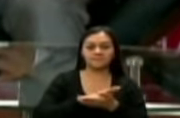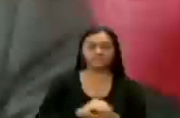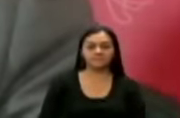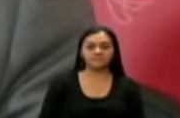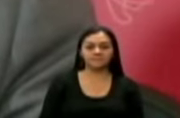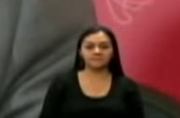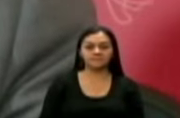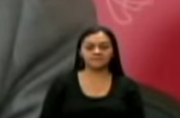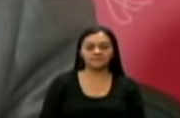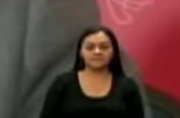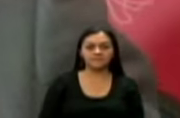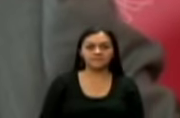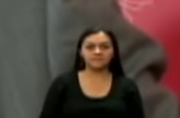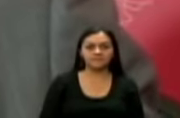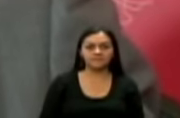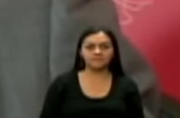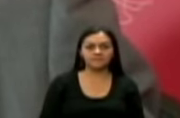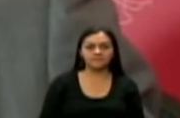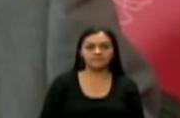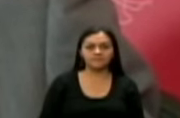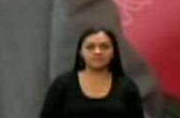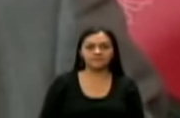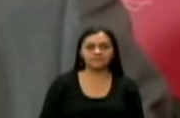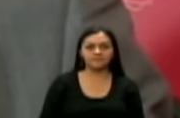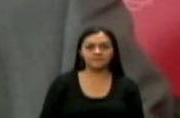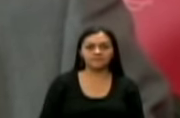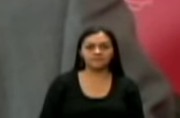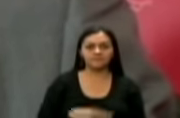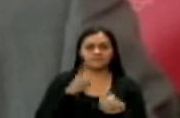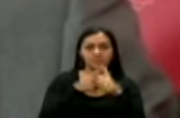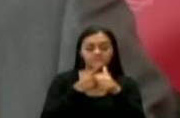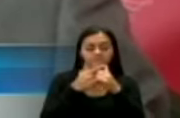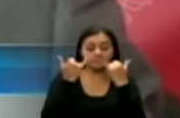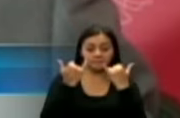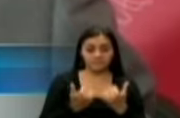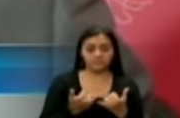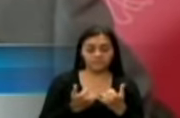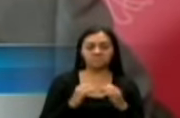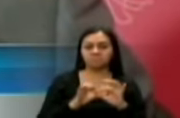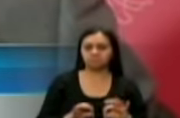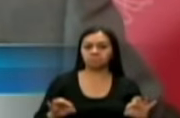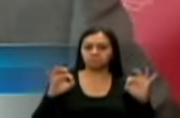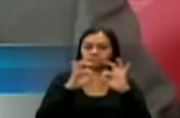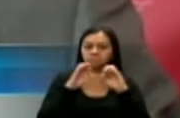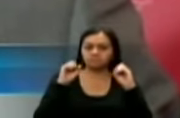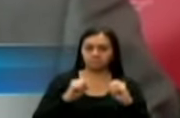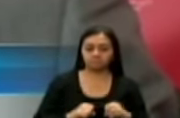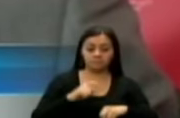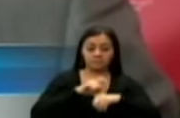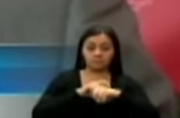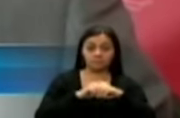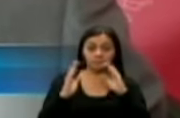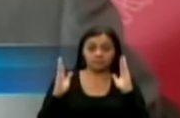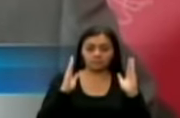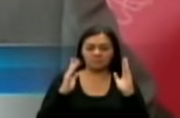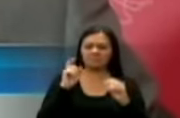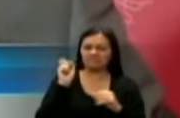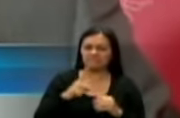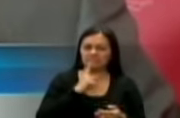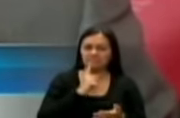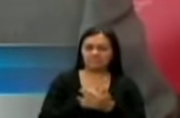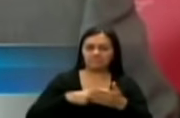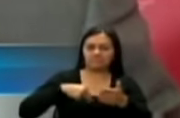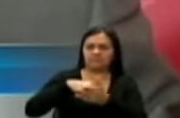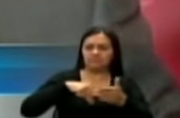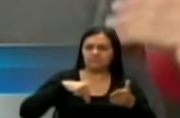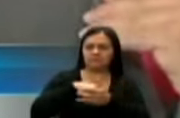cabo? Bueno, creo que se hace en un momento muy importante, ¿no? Porque indudablemente hay obstáculos